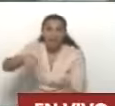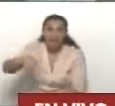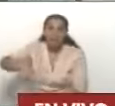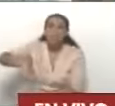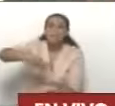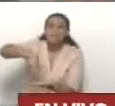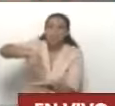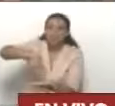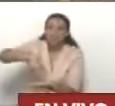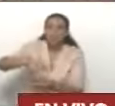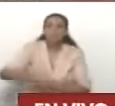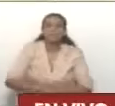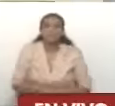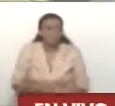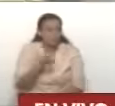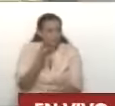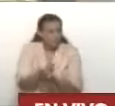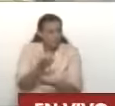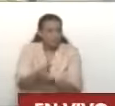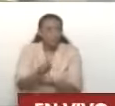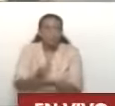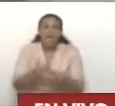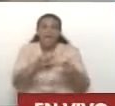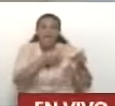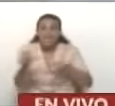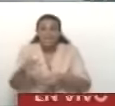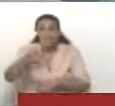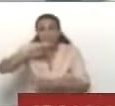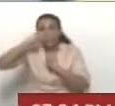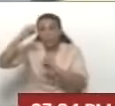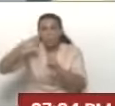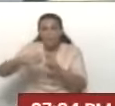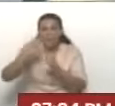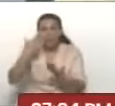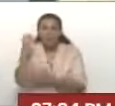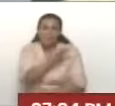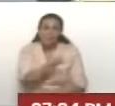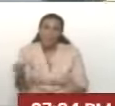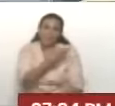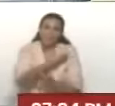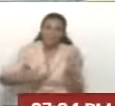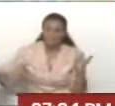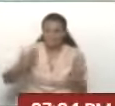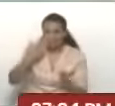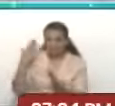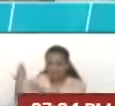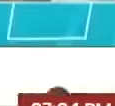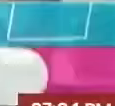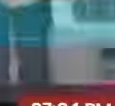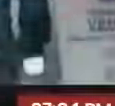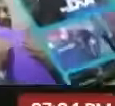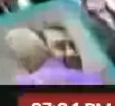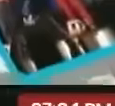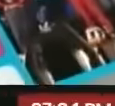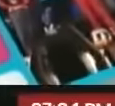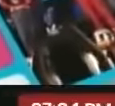Maturín, listos en el programa con Maduro Más. Vamos a ver semana presidencial. Adelante.